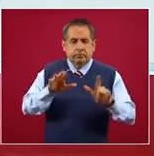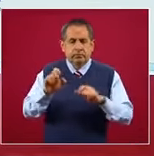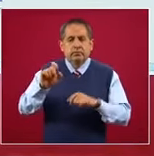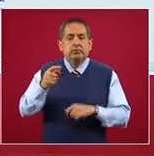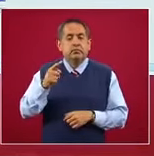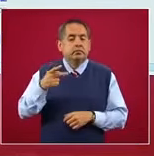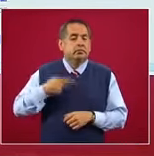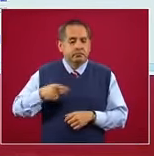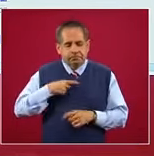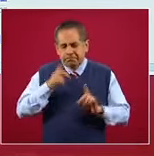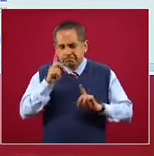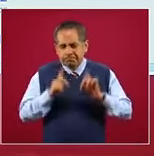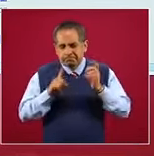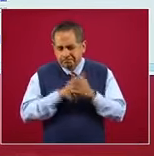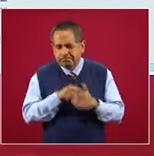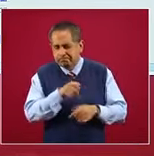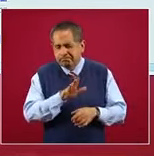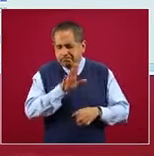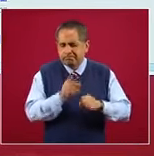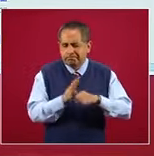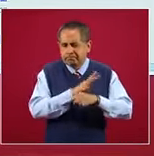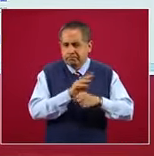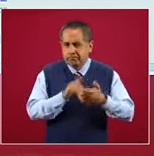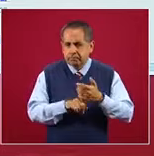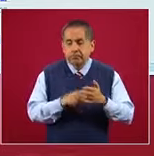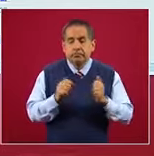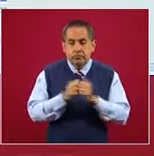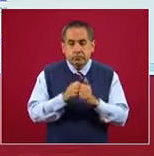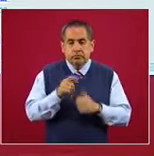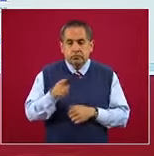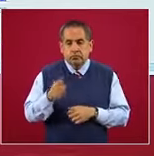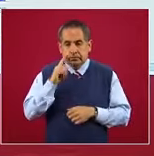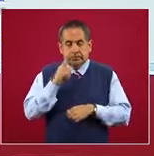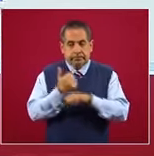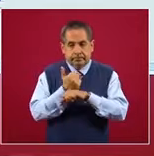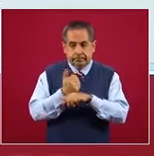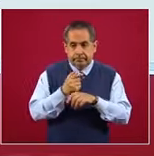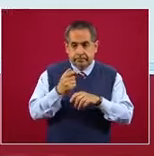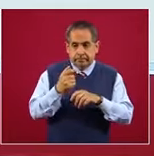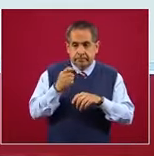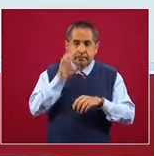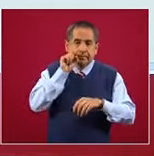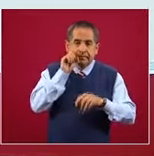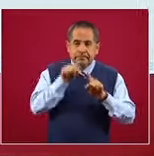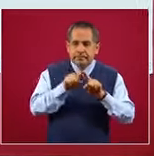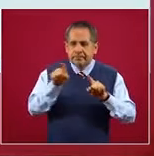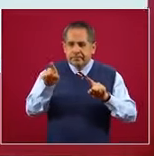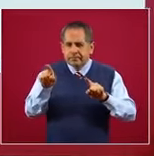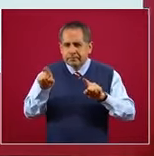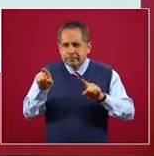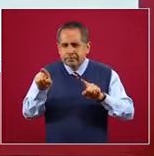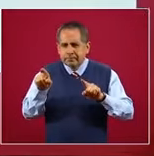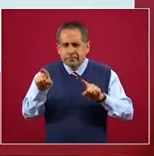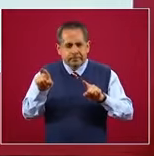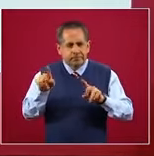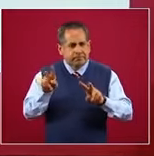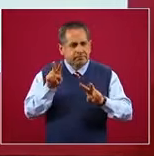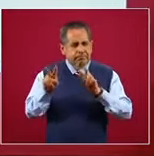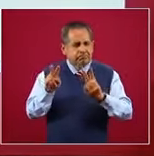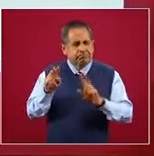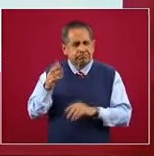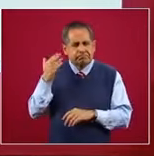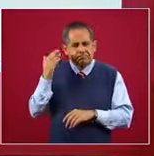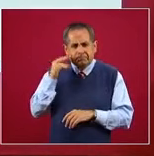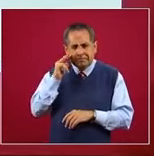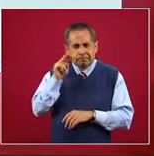80,721 casos que son sospechosos. Los vamos a ver representados precisamente en este color naranja claro, que habíamos estado de hecho utilizando durante toda